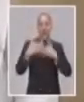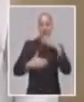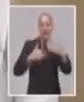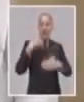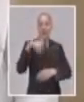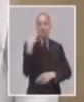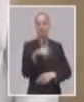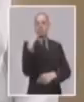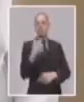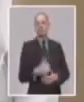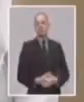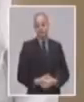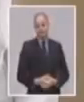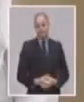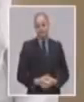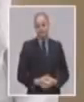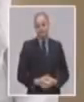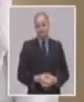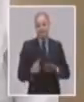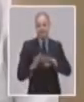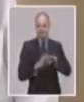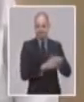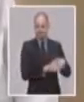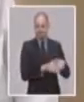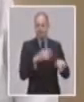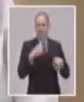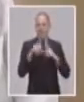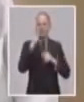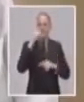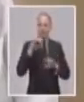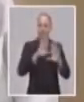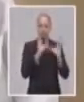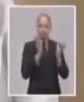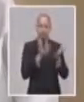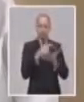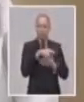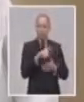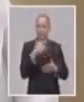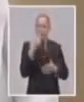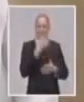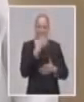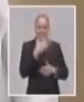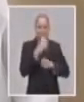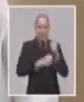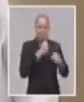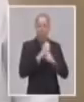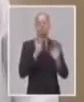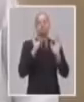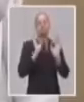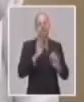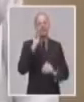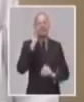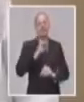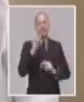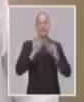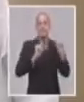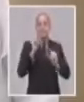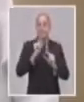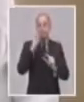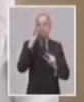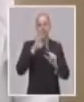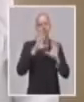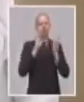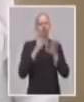bien articulada desde los centros de poder de comunicación, aplicando técnicas de